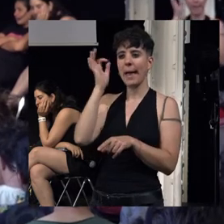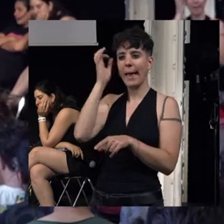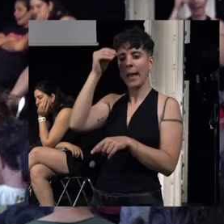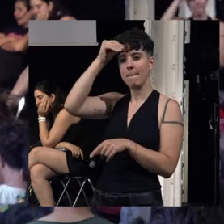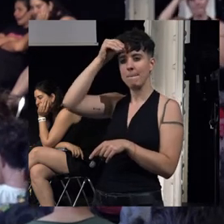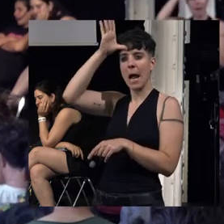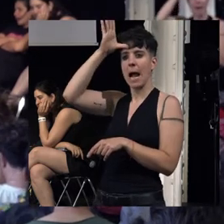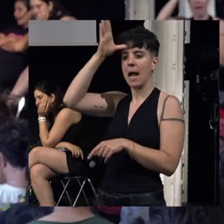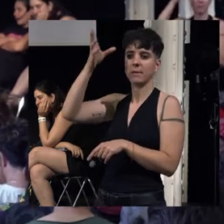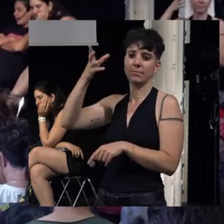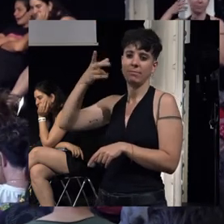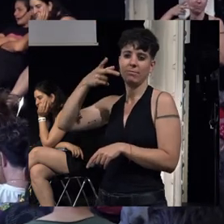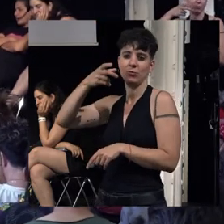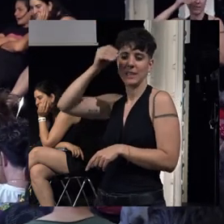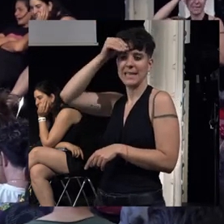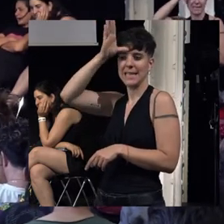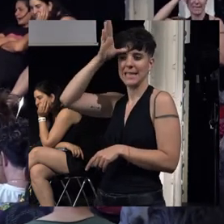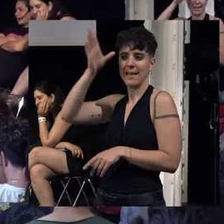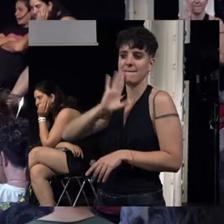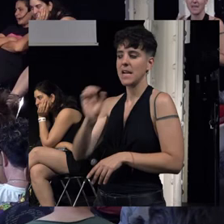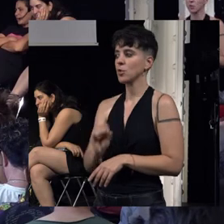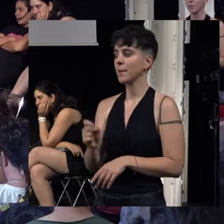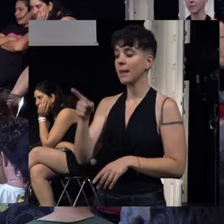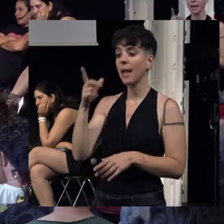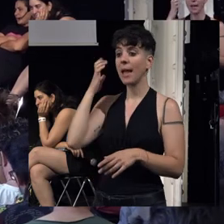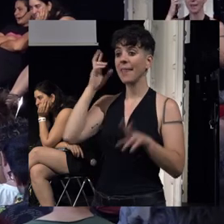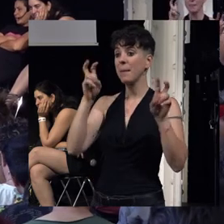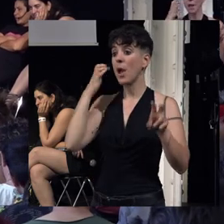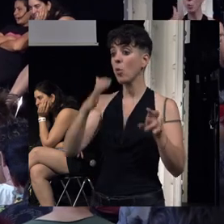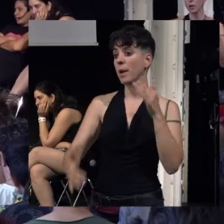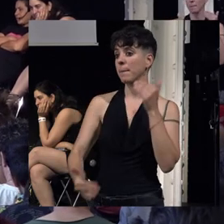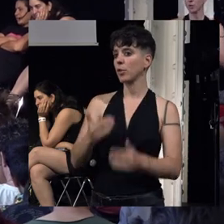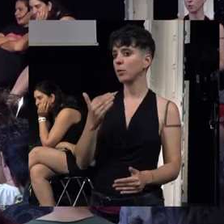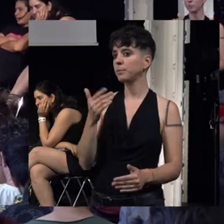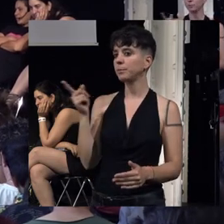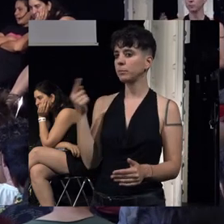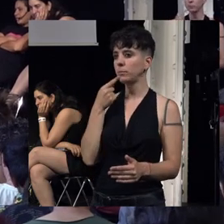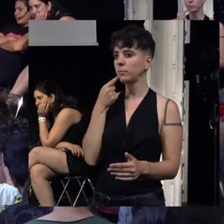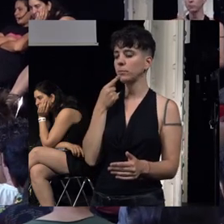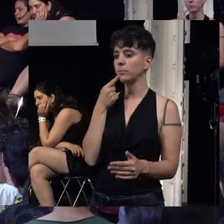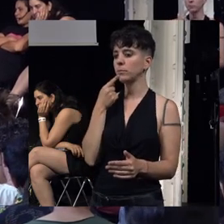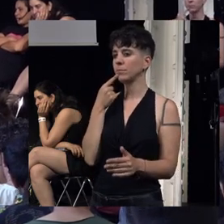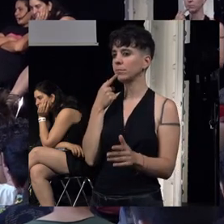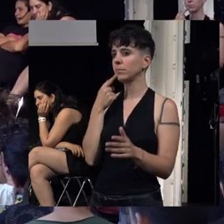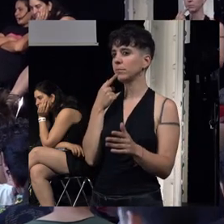¿no? Que cuando empezó todo el tema queer y demás, ella llegó un momento a plantear algo que a mí me parece muy interesante, que era